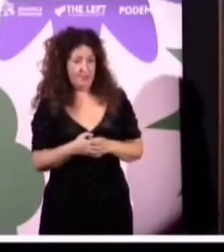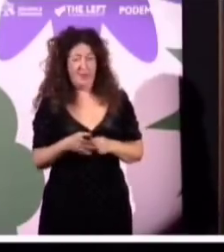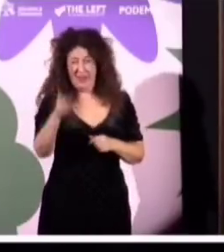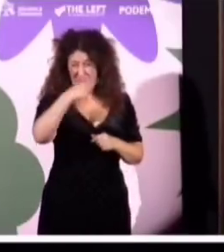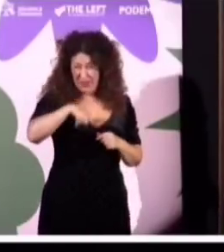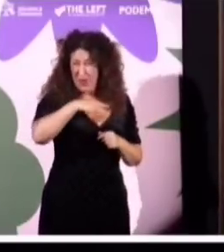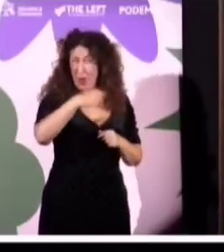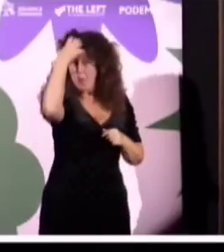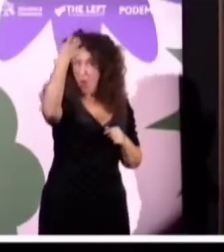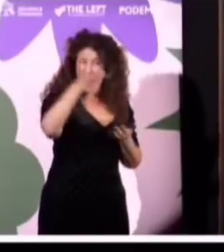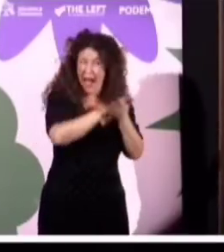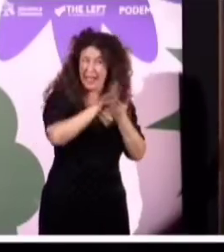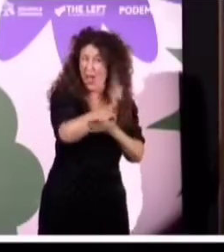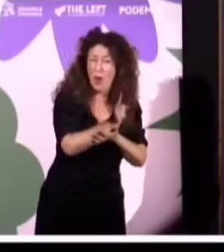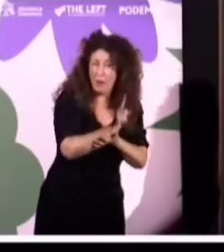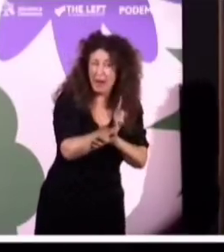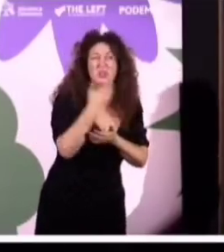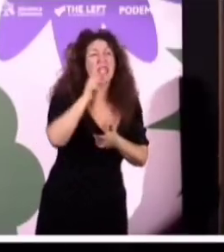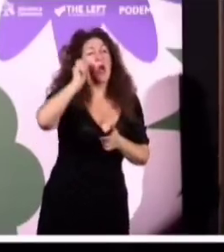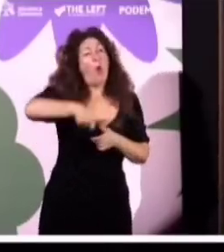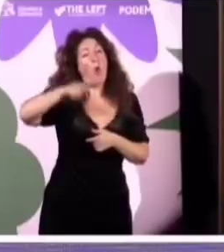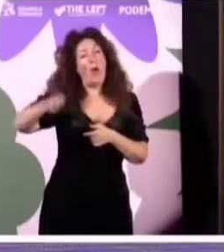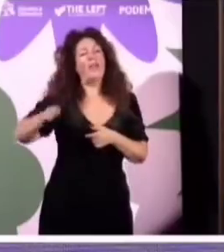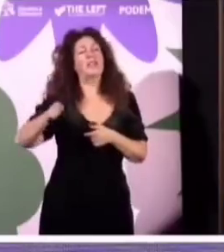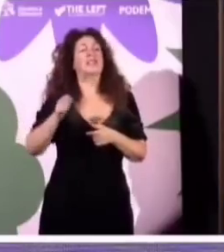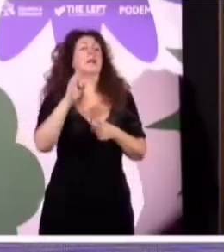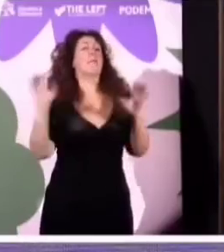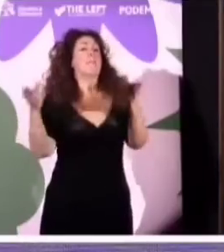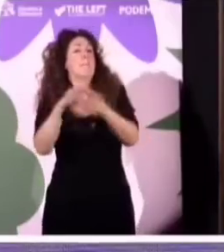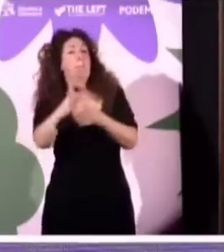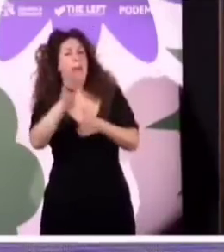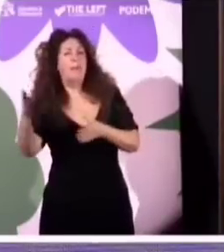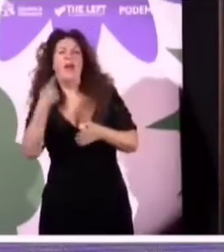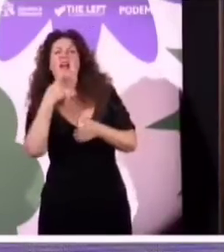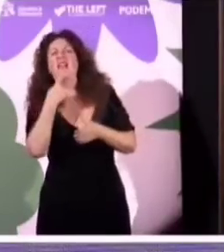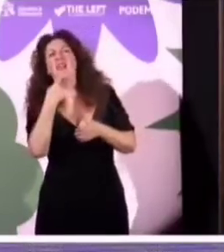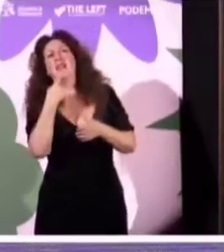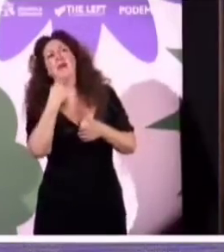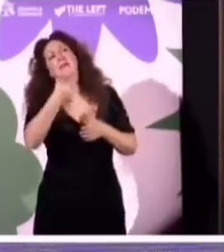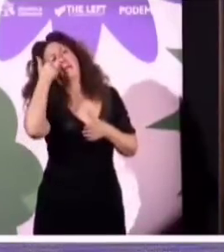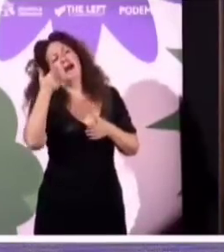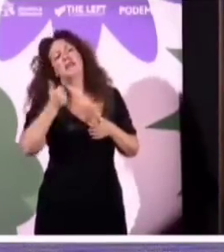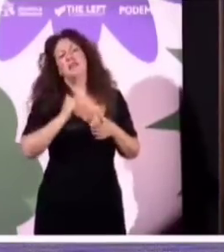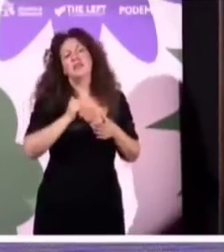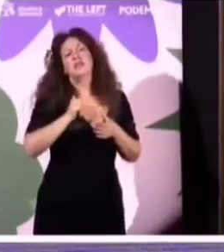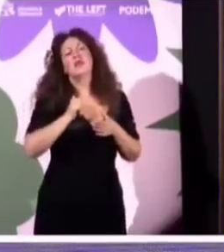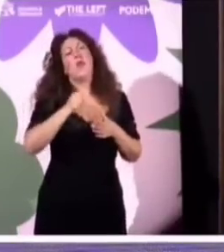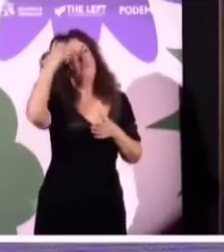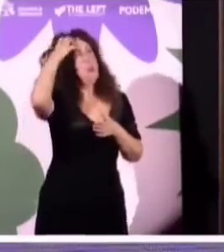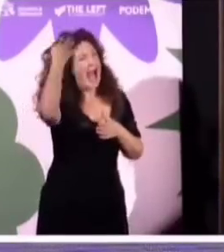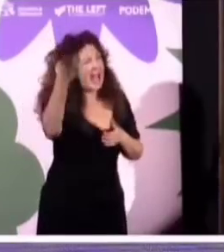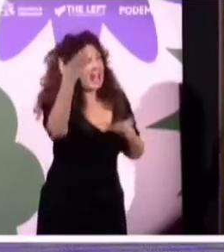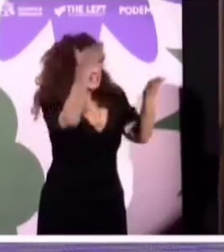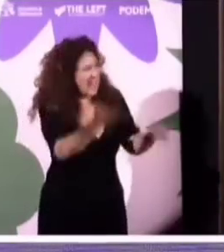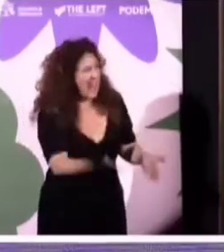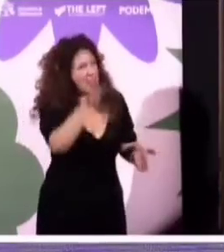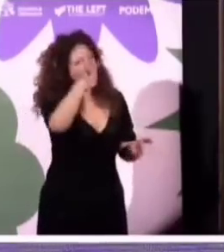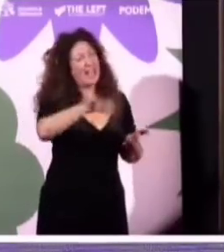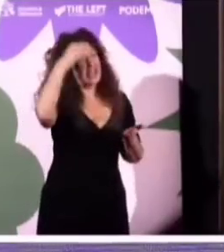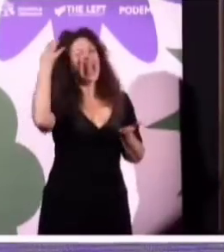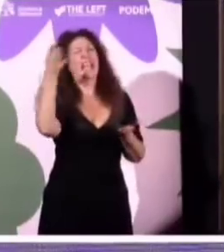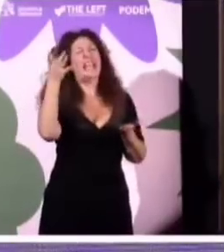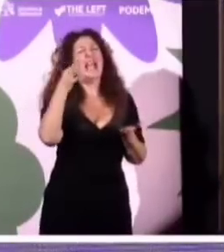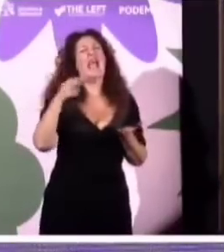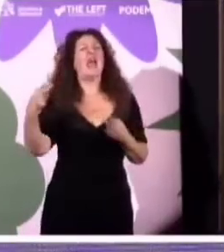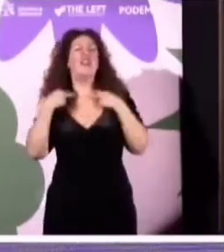monarquía? Si los jefes del Partido Popular decían tiene más legitimidad su majestad el rey que los diputados electos de